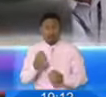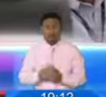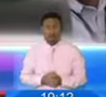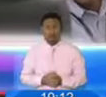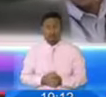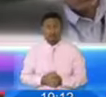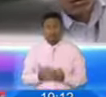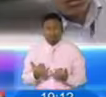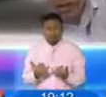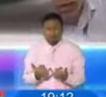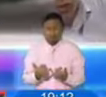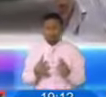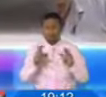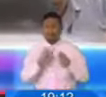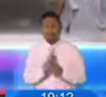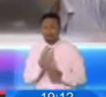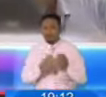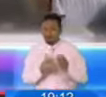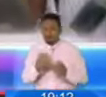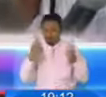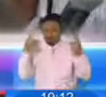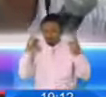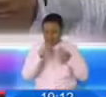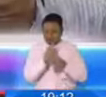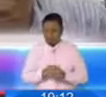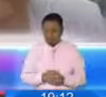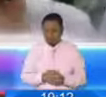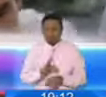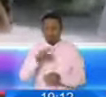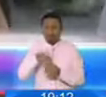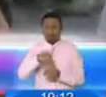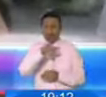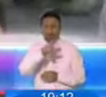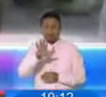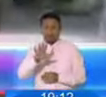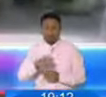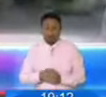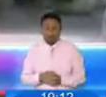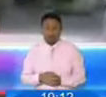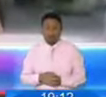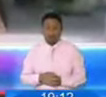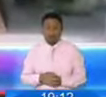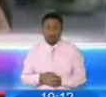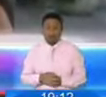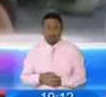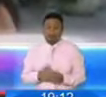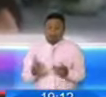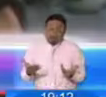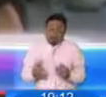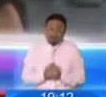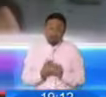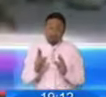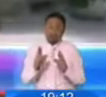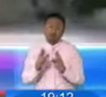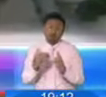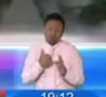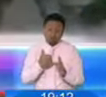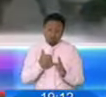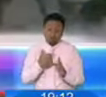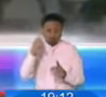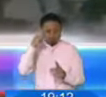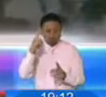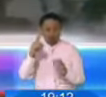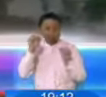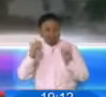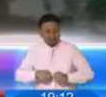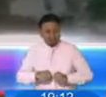muy difícil el que se vive al interior del movimiento Alianza País. Y espero yo soy de los que creo,